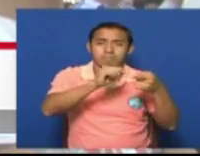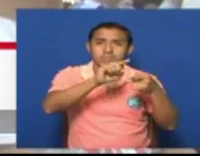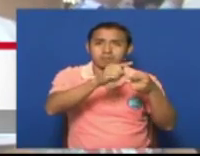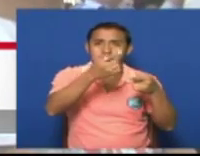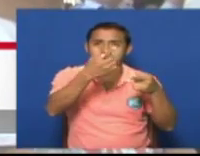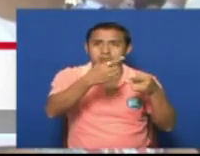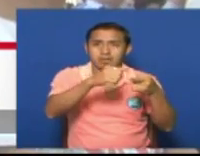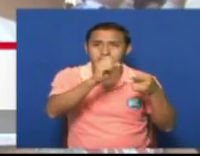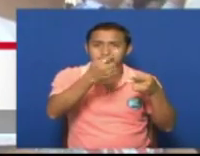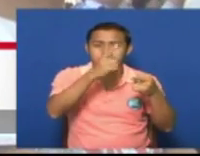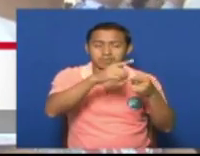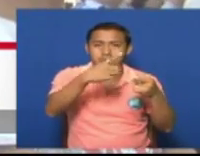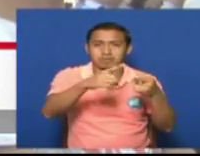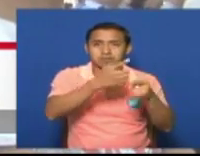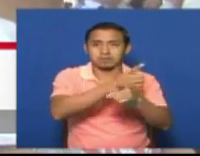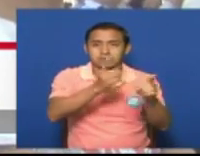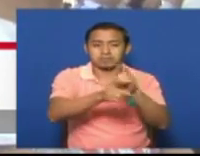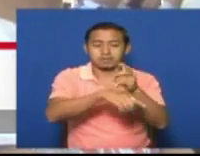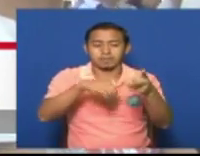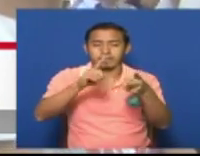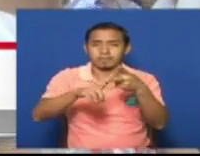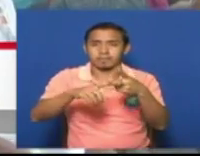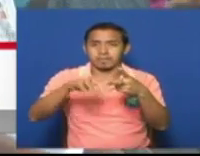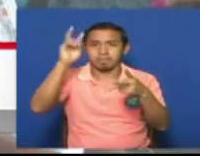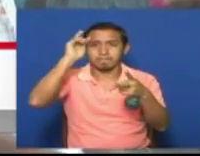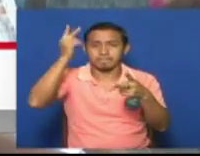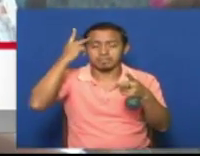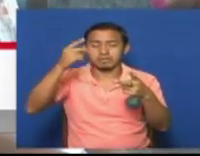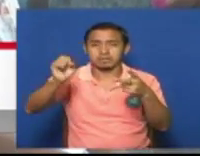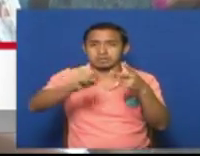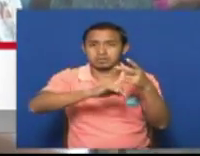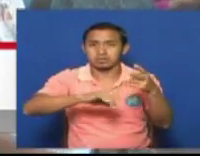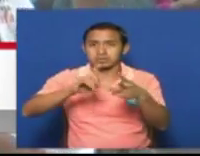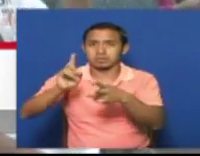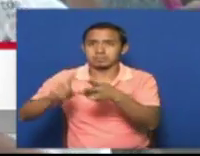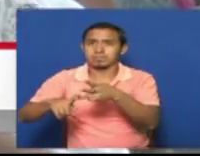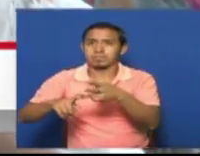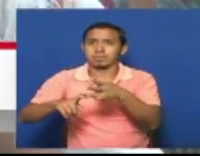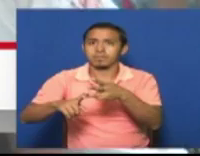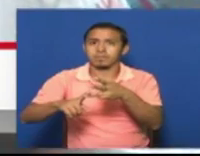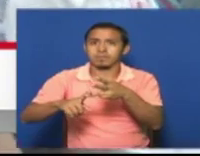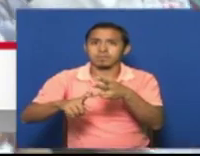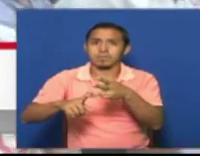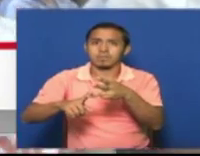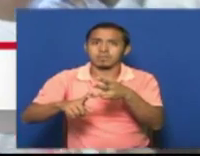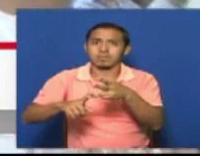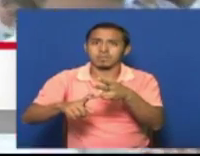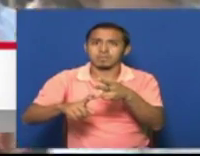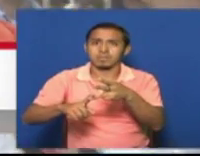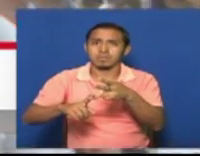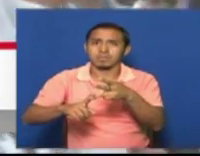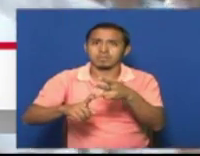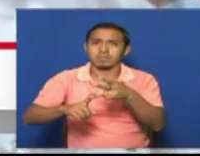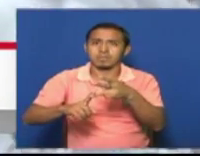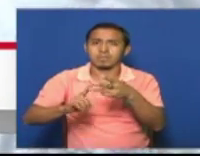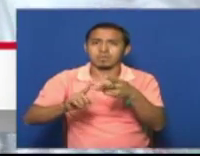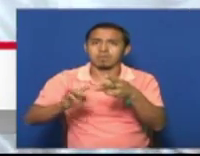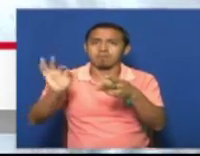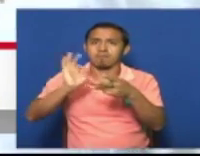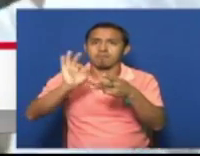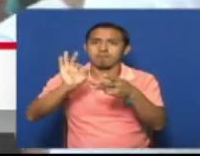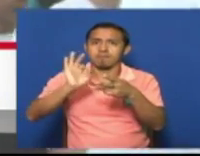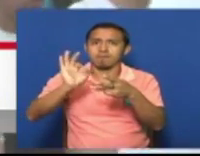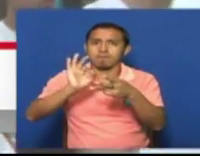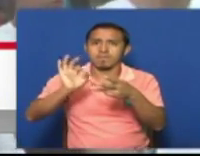el libro segundo sobre las políticas sociales y el libro tercero versa sobre un modelo o un